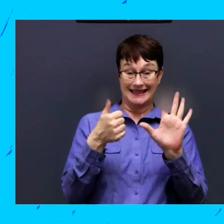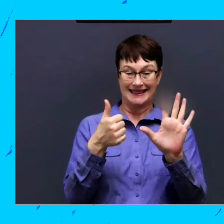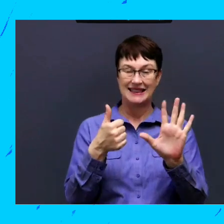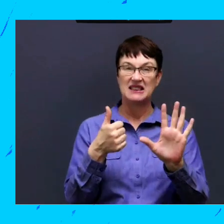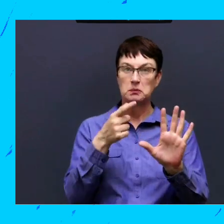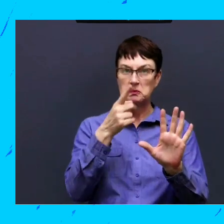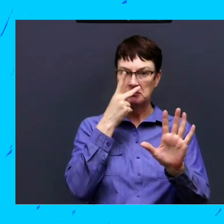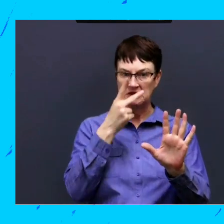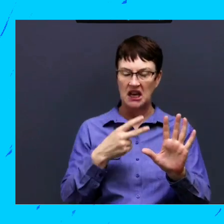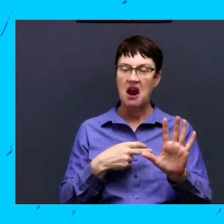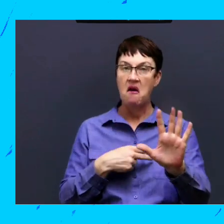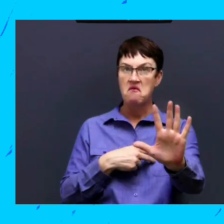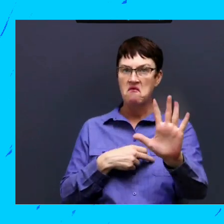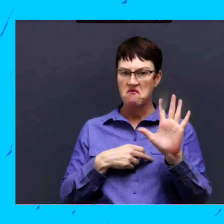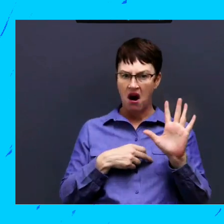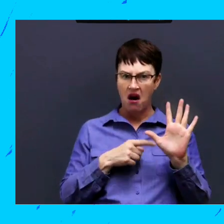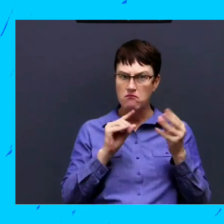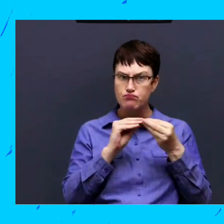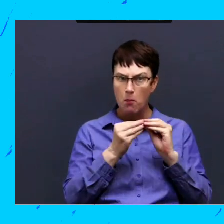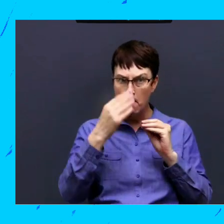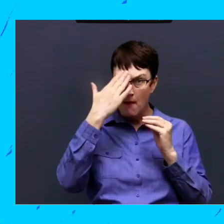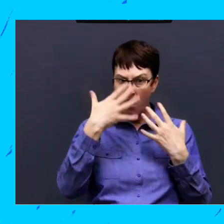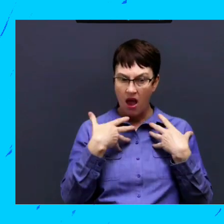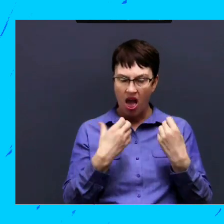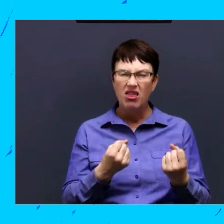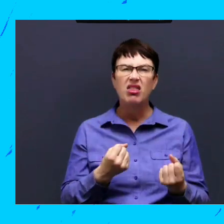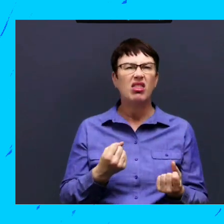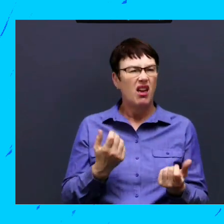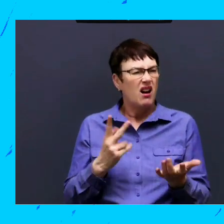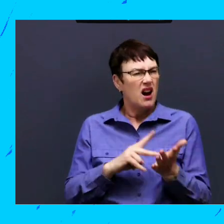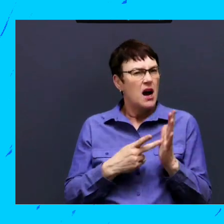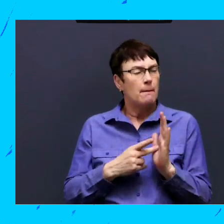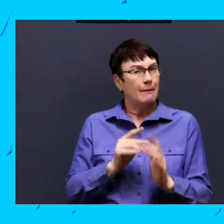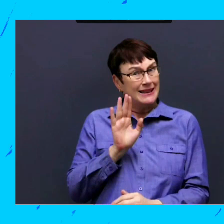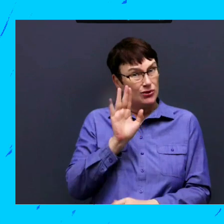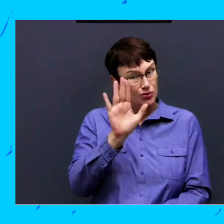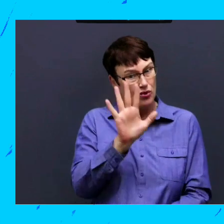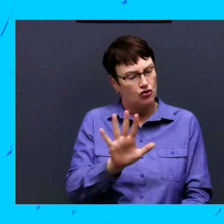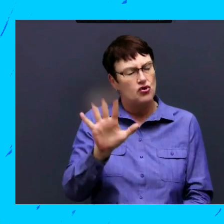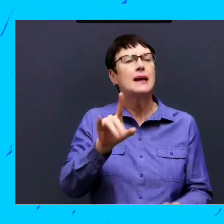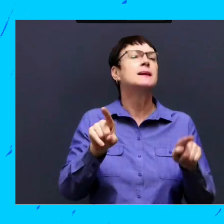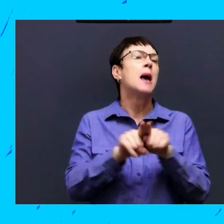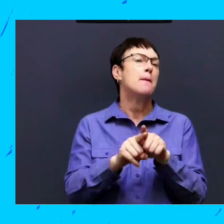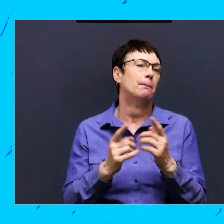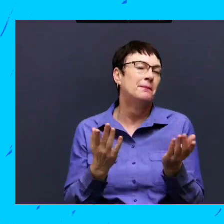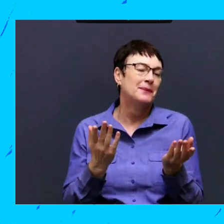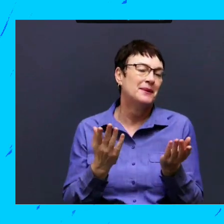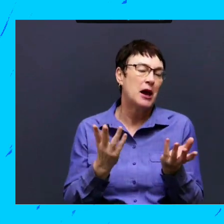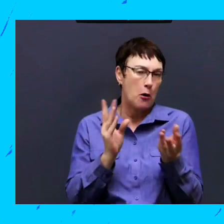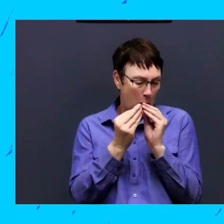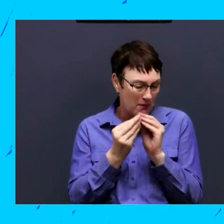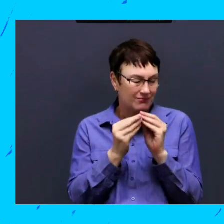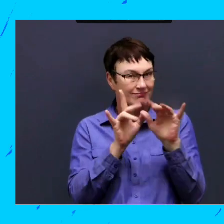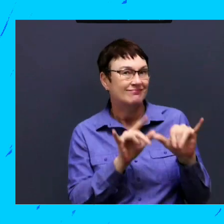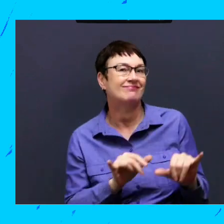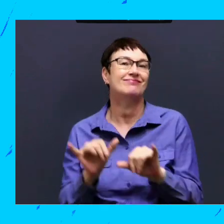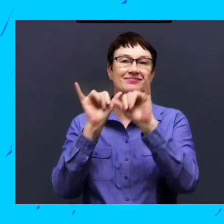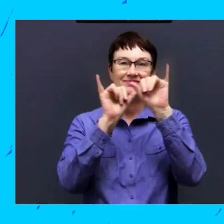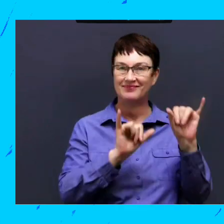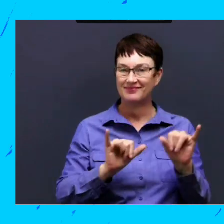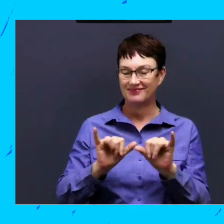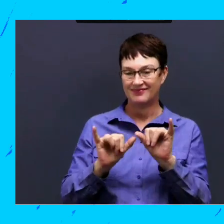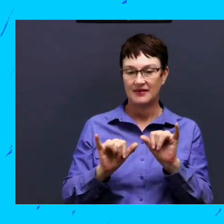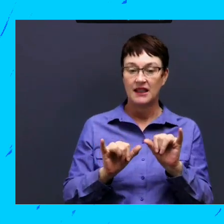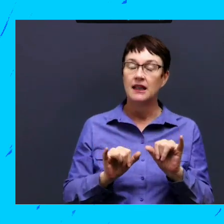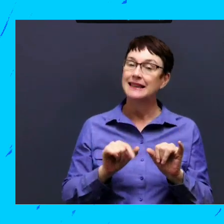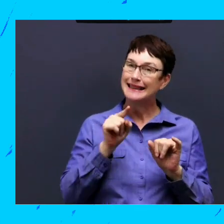también una causa importante en su país. Así que esto tal vez no sea útil para el ámbito